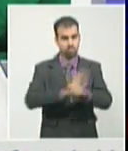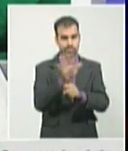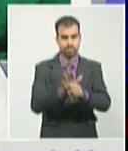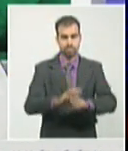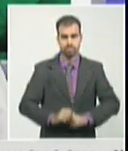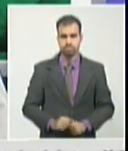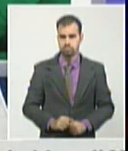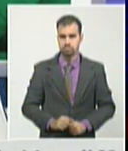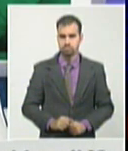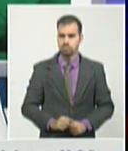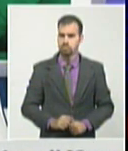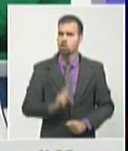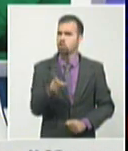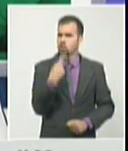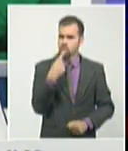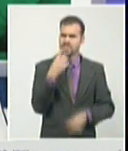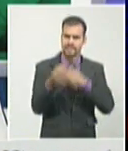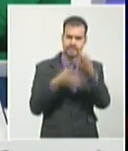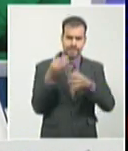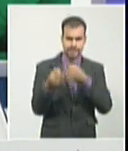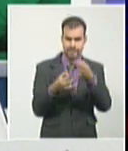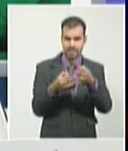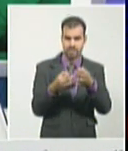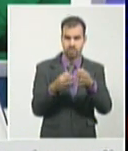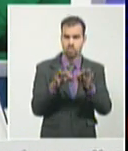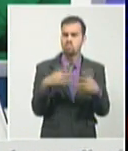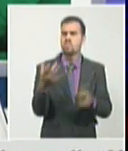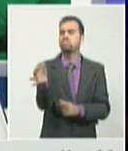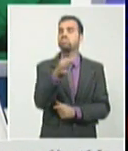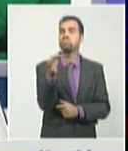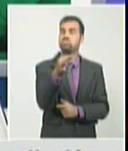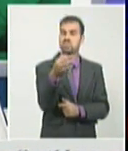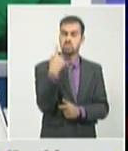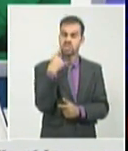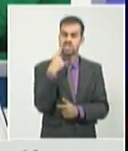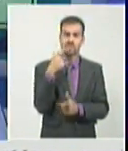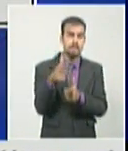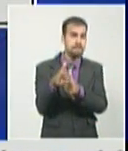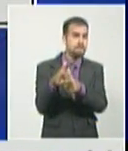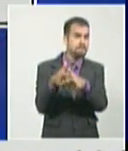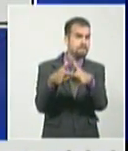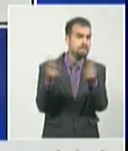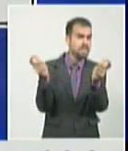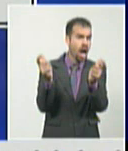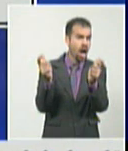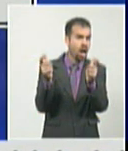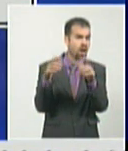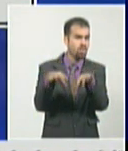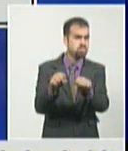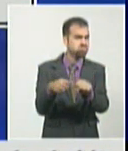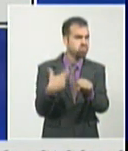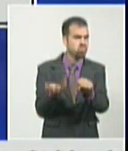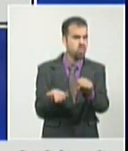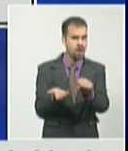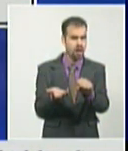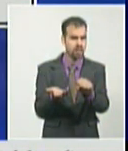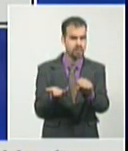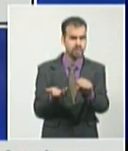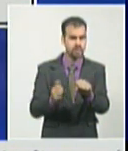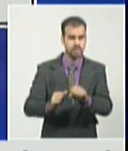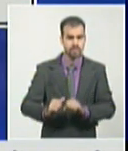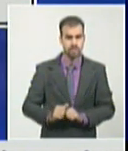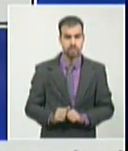los municipios que han aportado el mayor número de casos en los